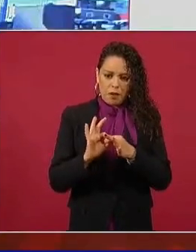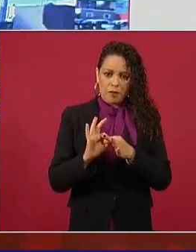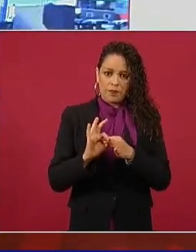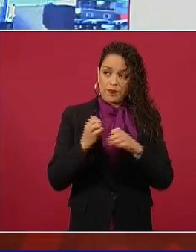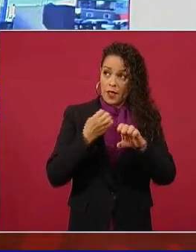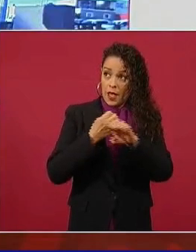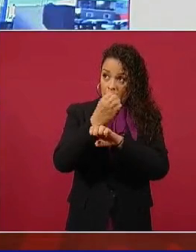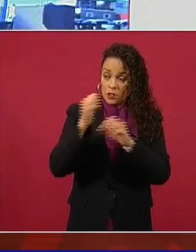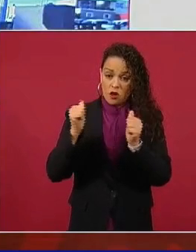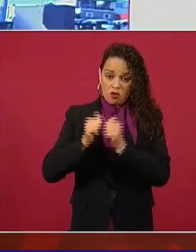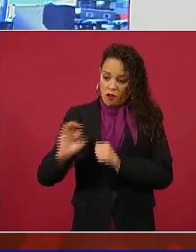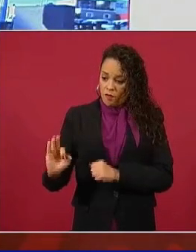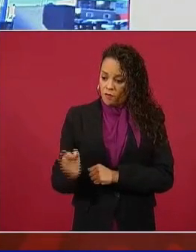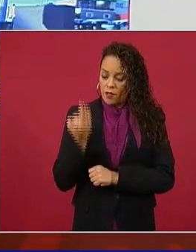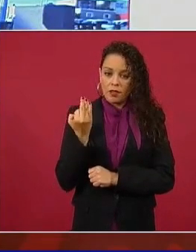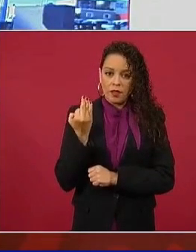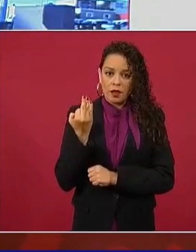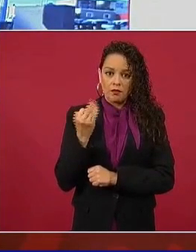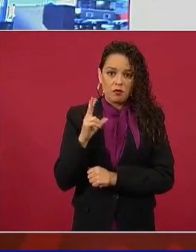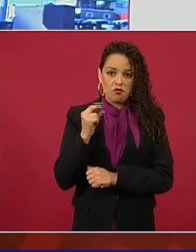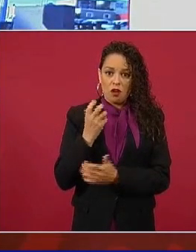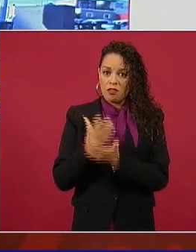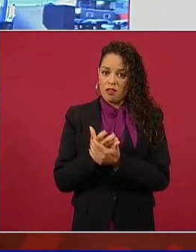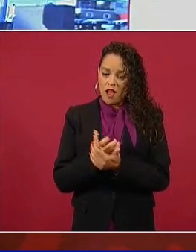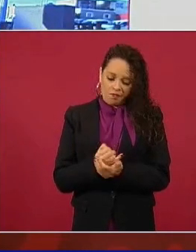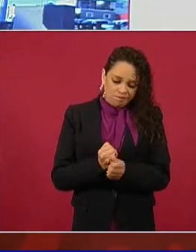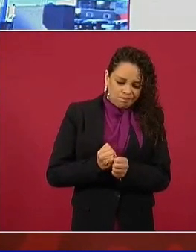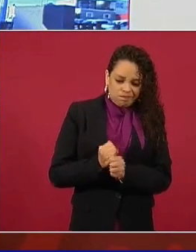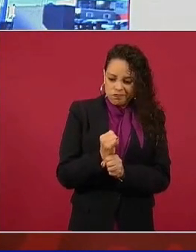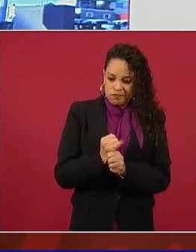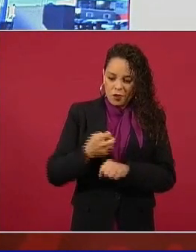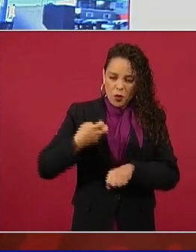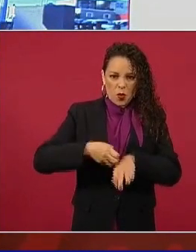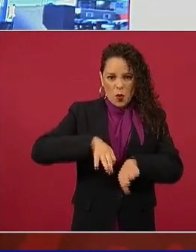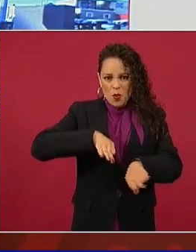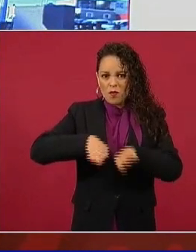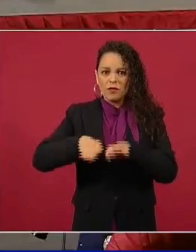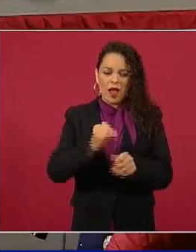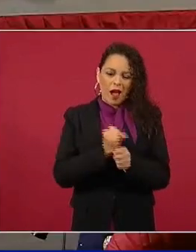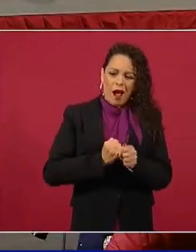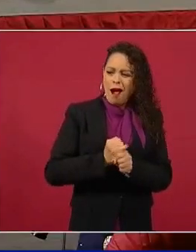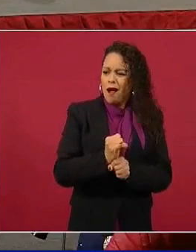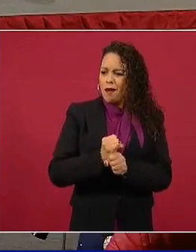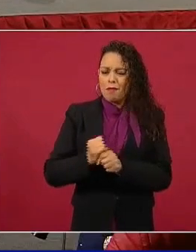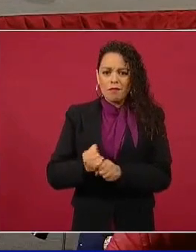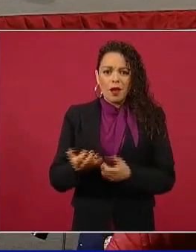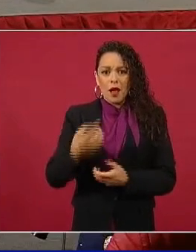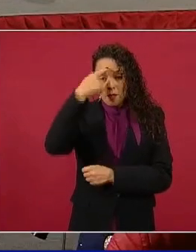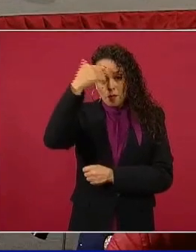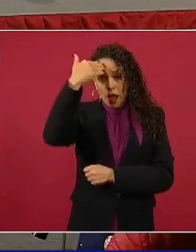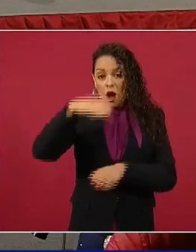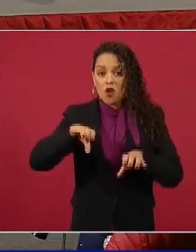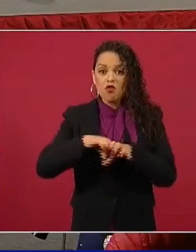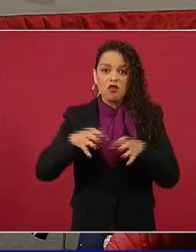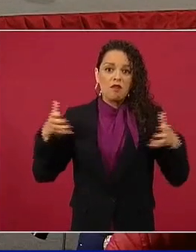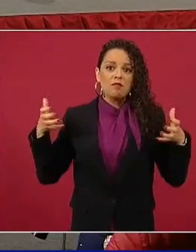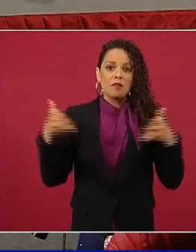trabajo sin treguas de inteligencia de investigación para determinar el modus operandi las